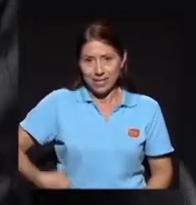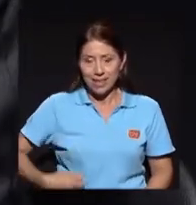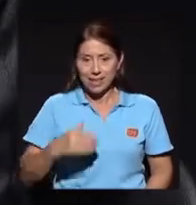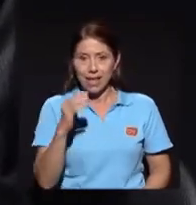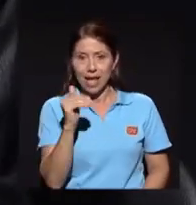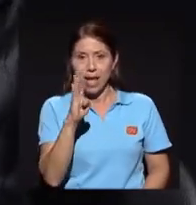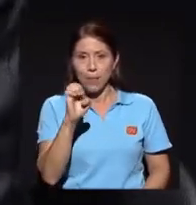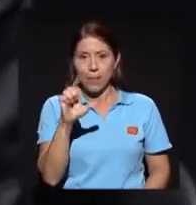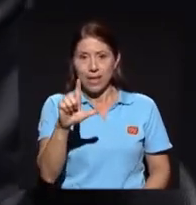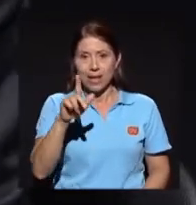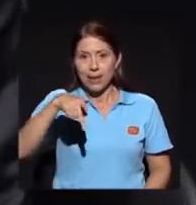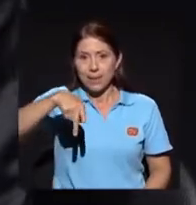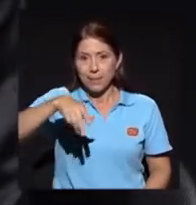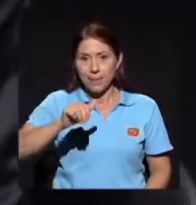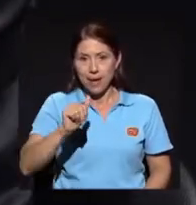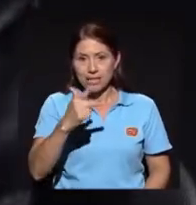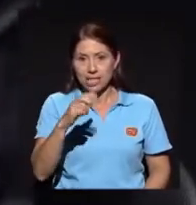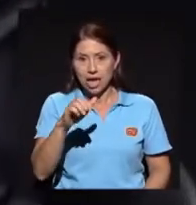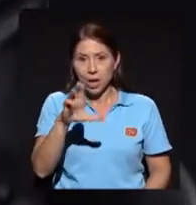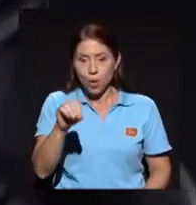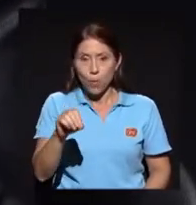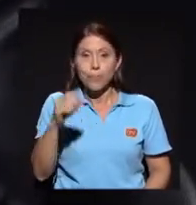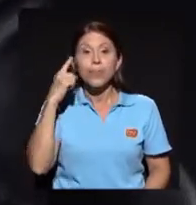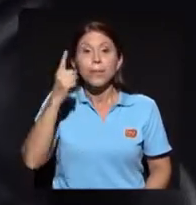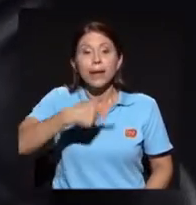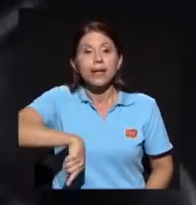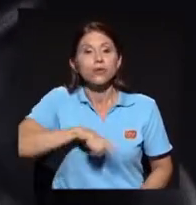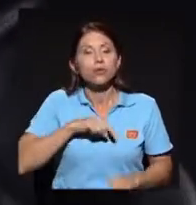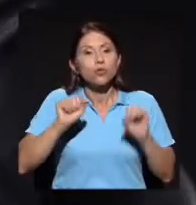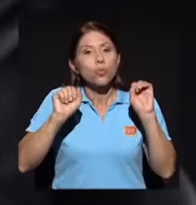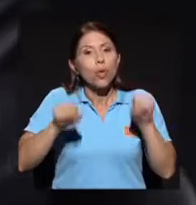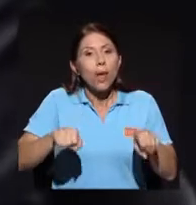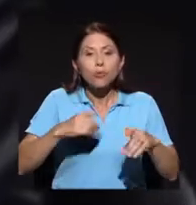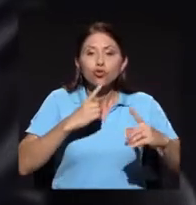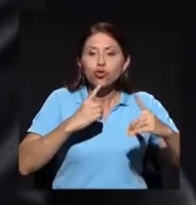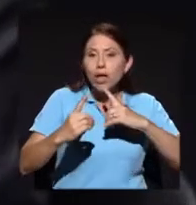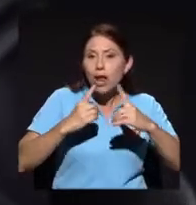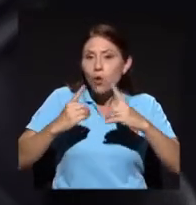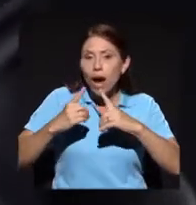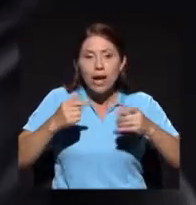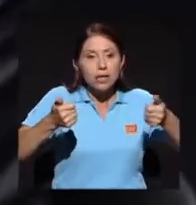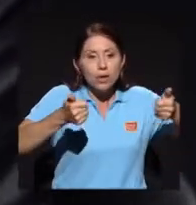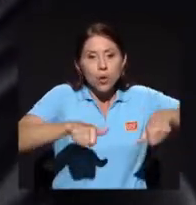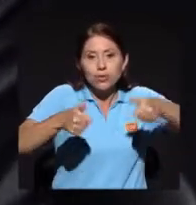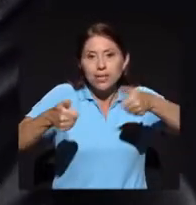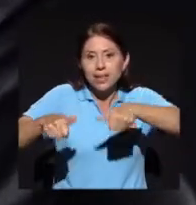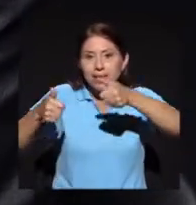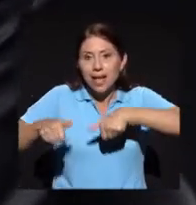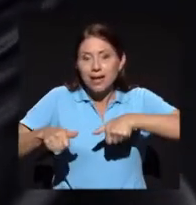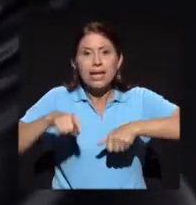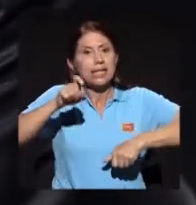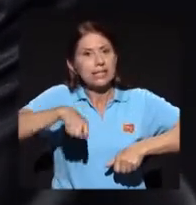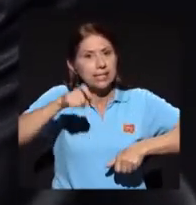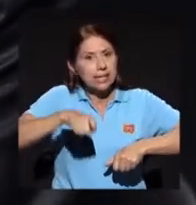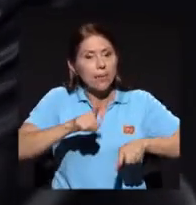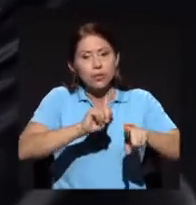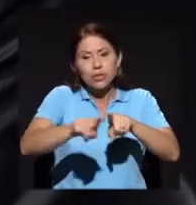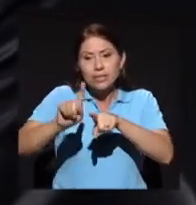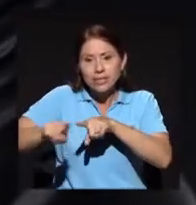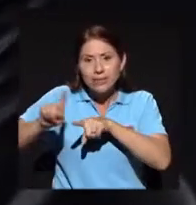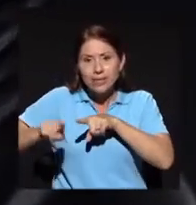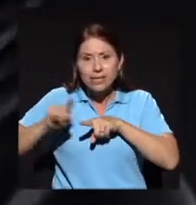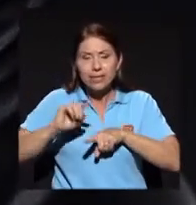para poder concertar necesitamos mecanismos institucionales de diálogo entre el sistema